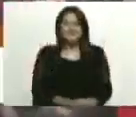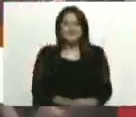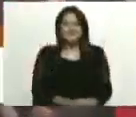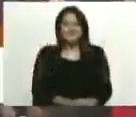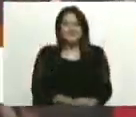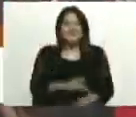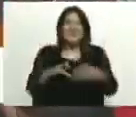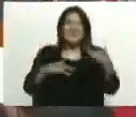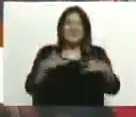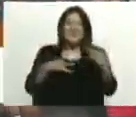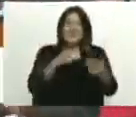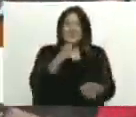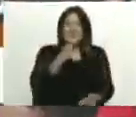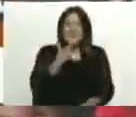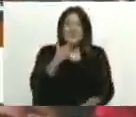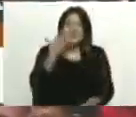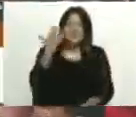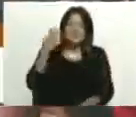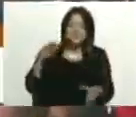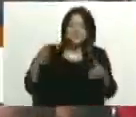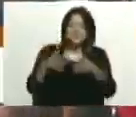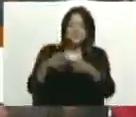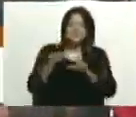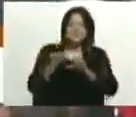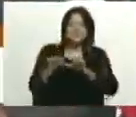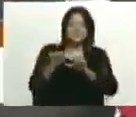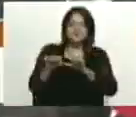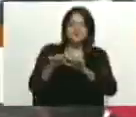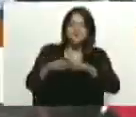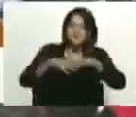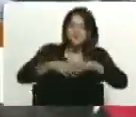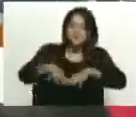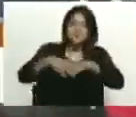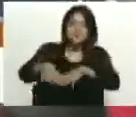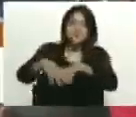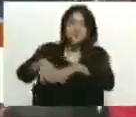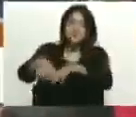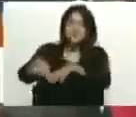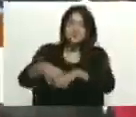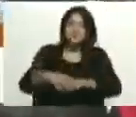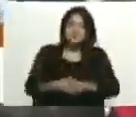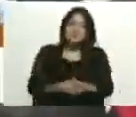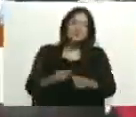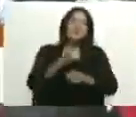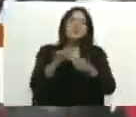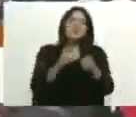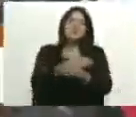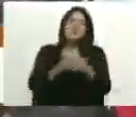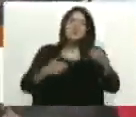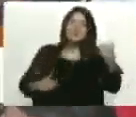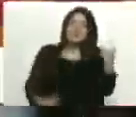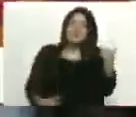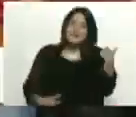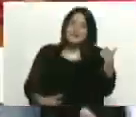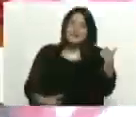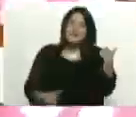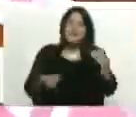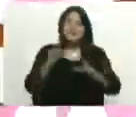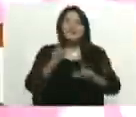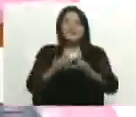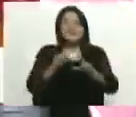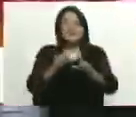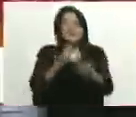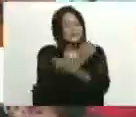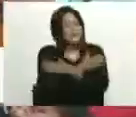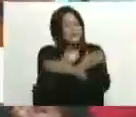Bonita actividad por parte del Partido Socialista Unido de Venezuela. El vicepresidente del Partido Socialista felicitó a los equipos